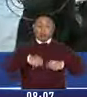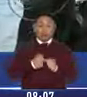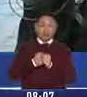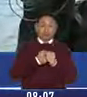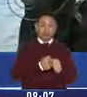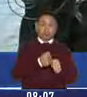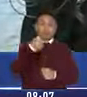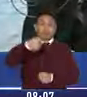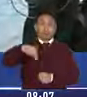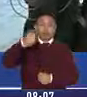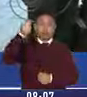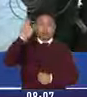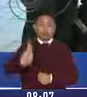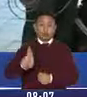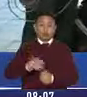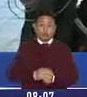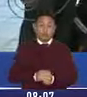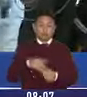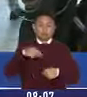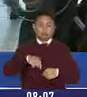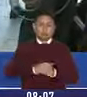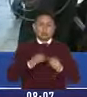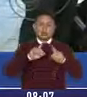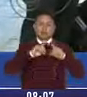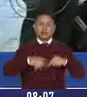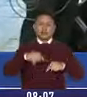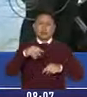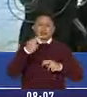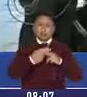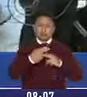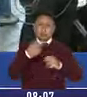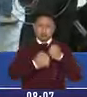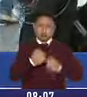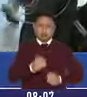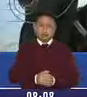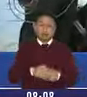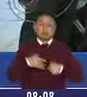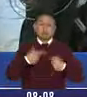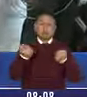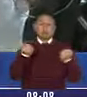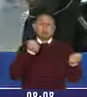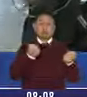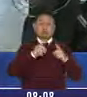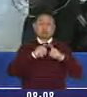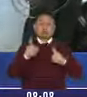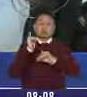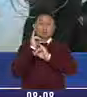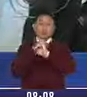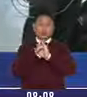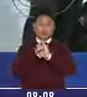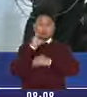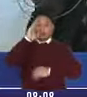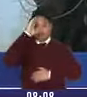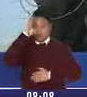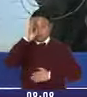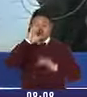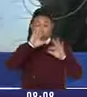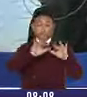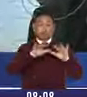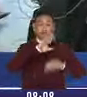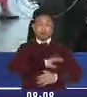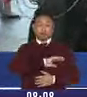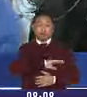Quitumbe, al sur de la ciudad, y por supuesto son varias novedades. Son controles institucionales que participa la Secretaría de